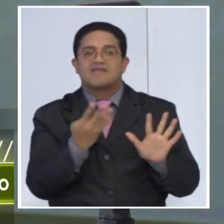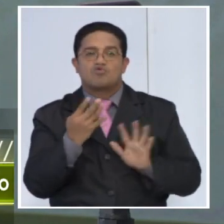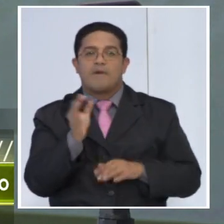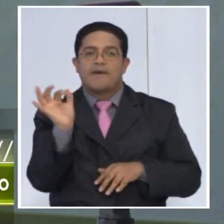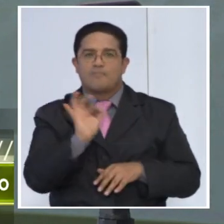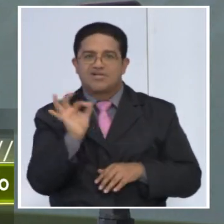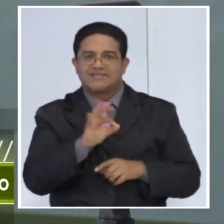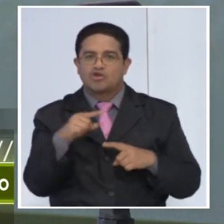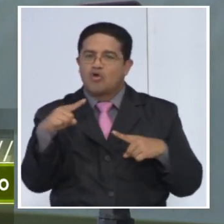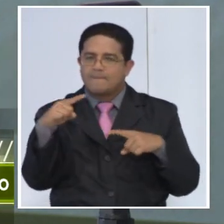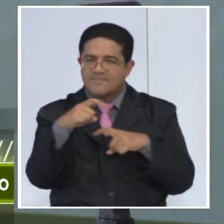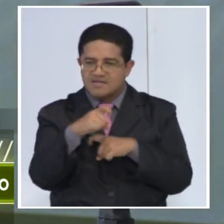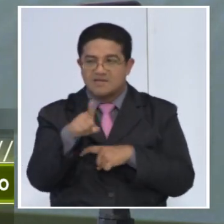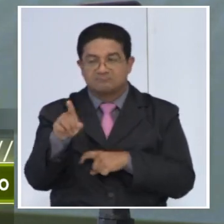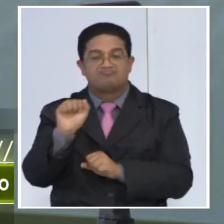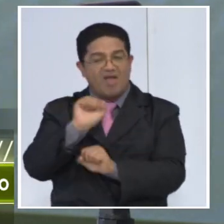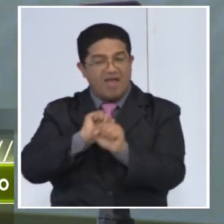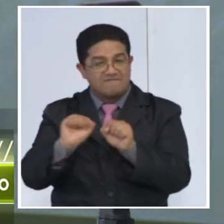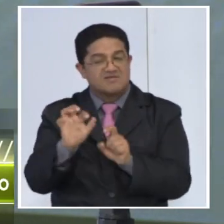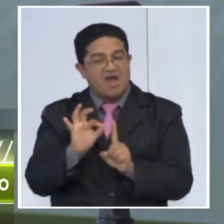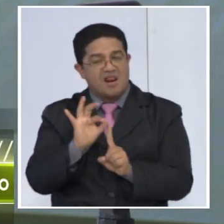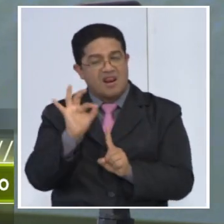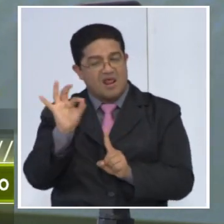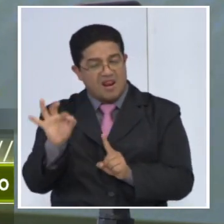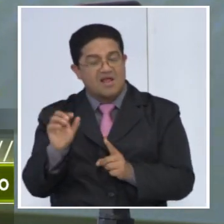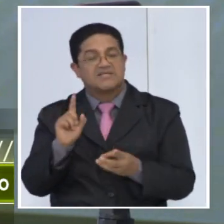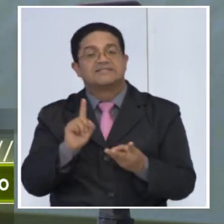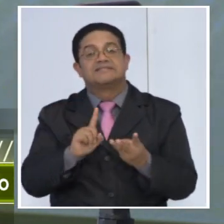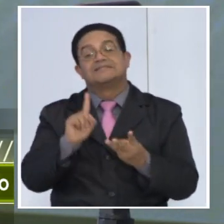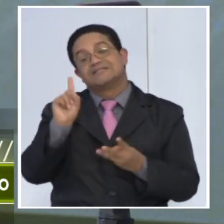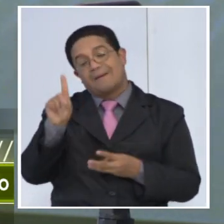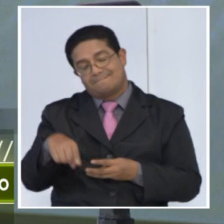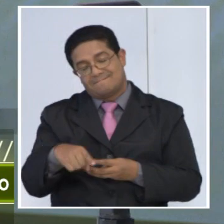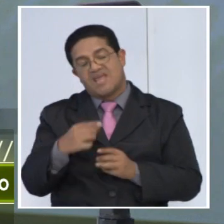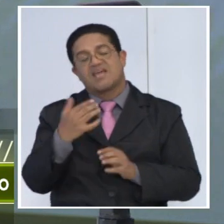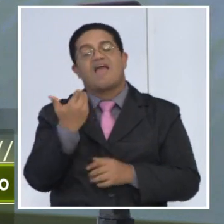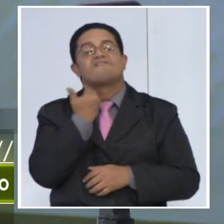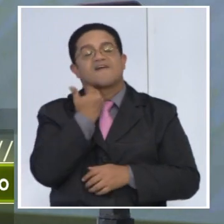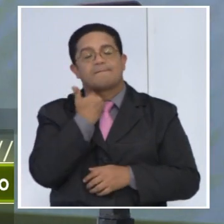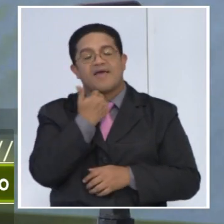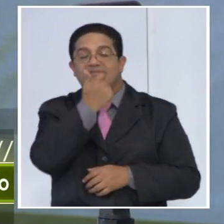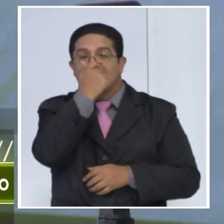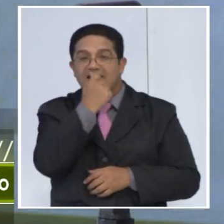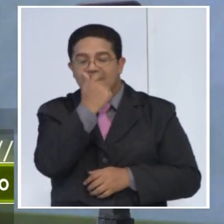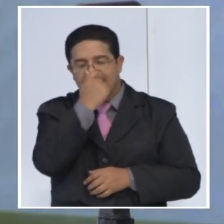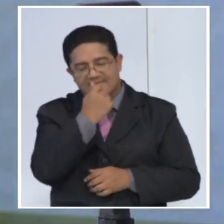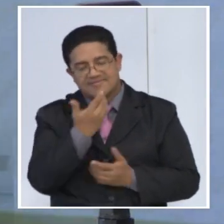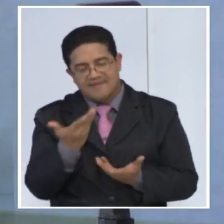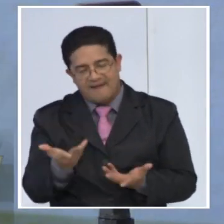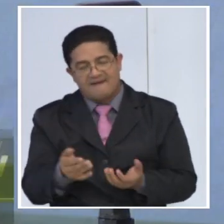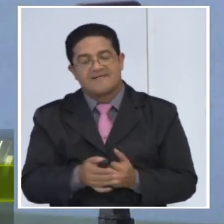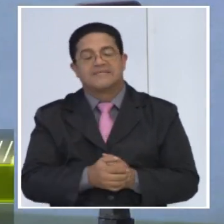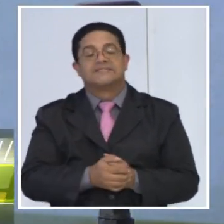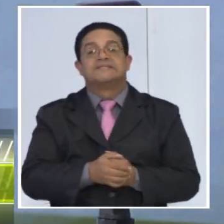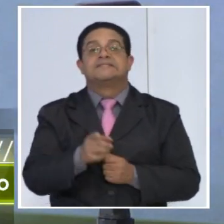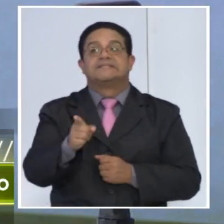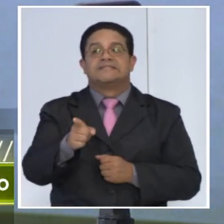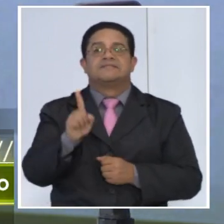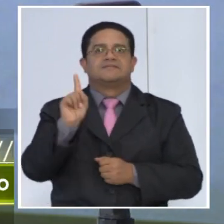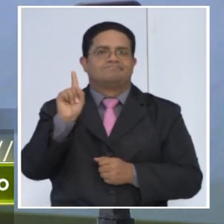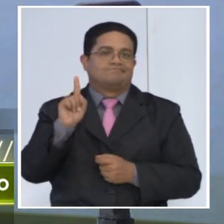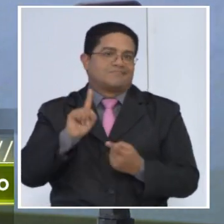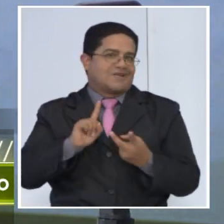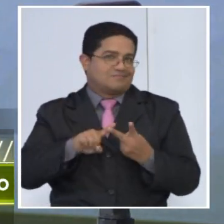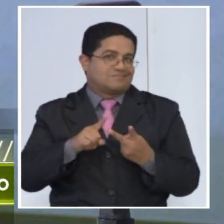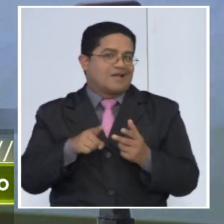medidas preventivas para las enfermedades infecciosas, tanto respiratorias como gastrointestinales, son un paquete de medidas, en las cuales están el lavado de